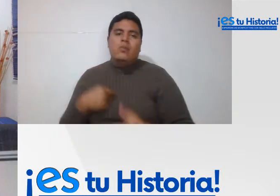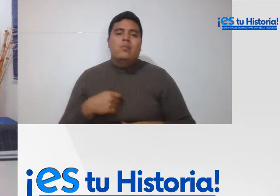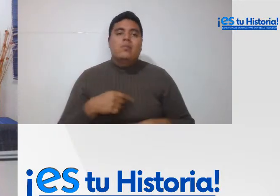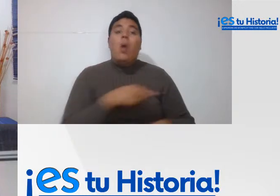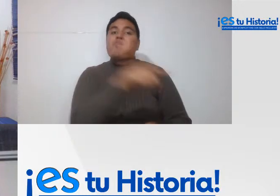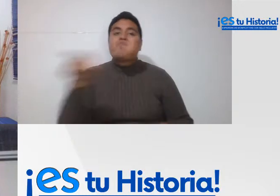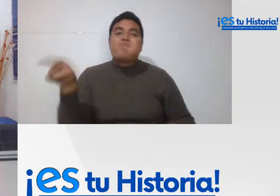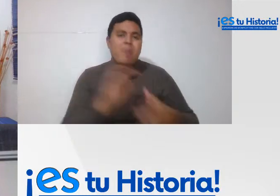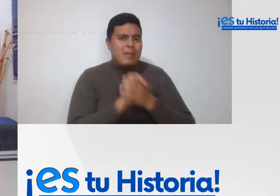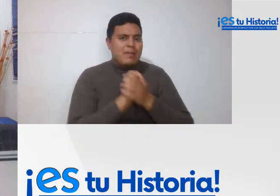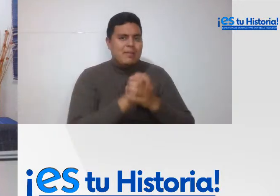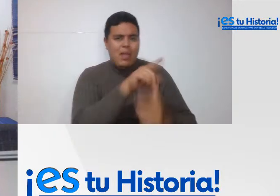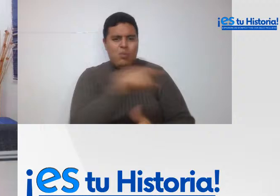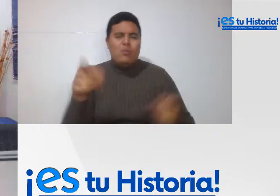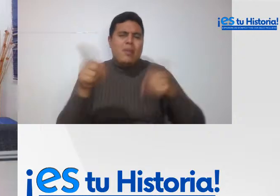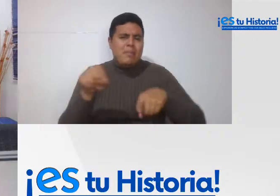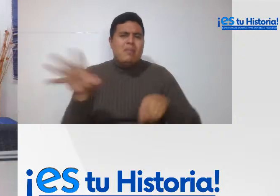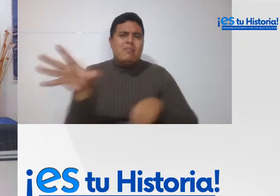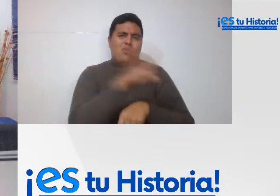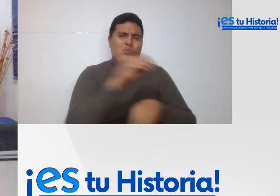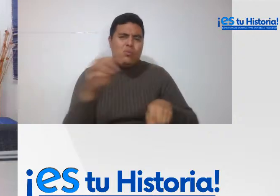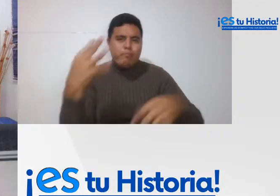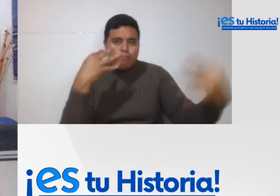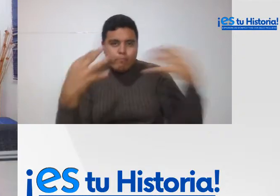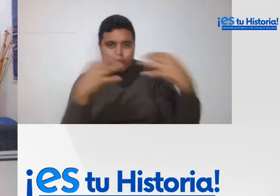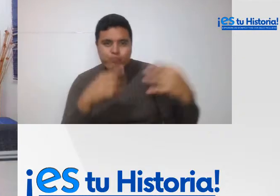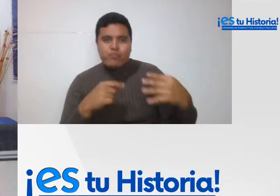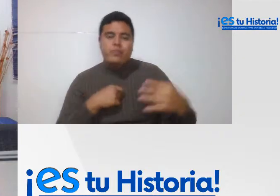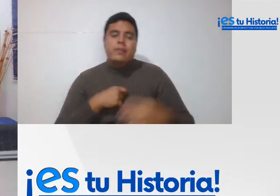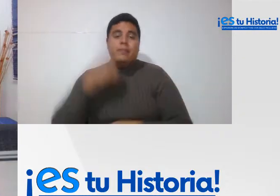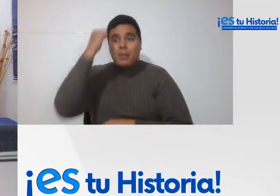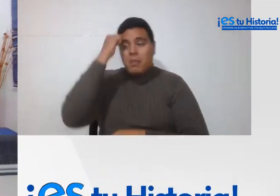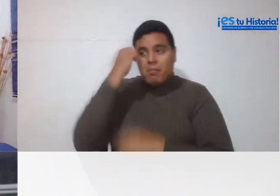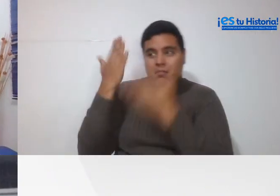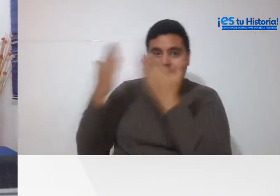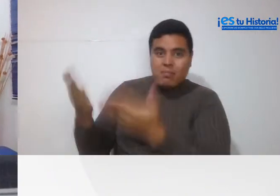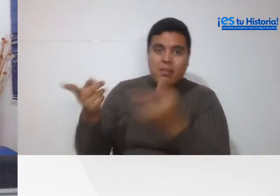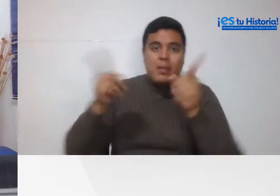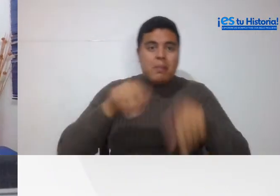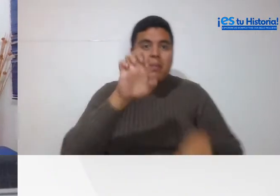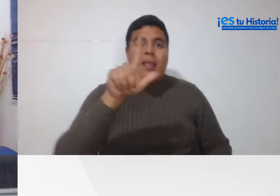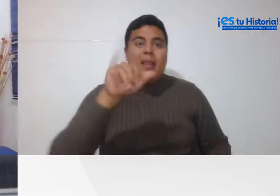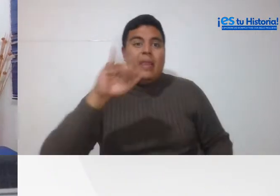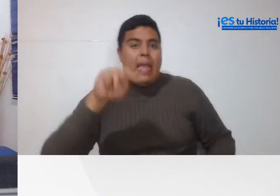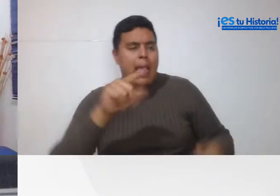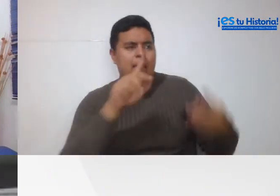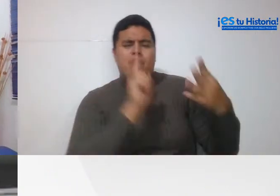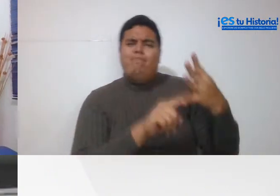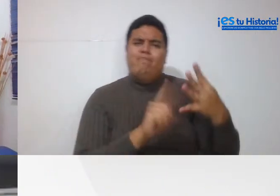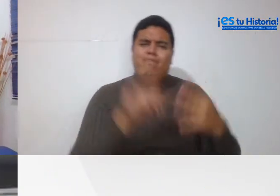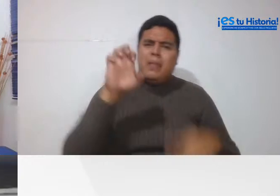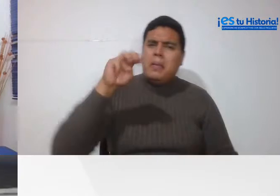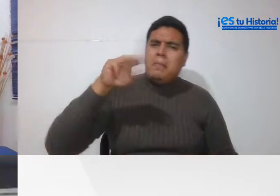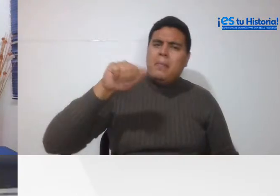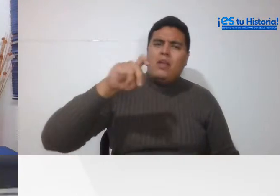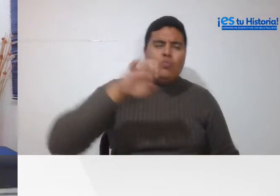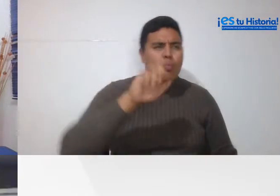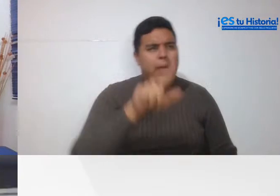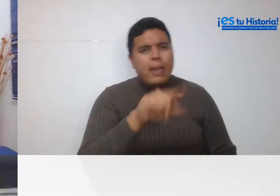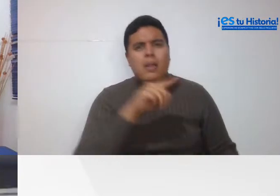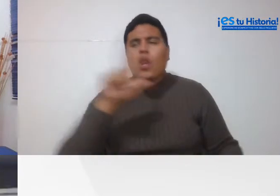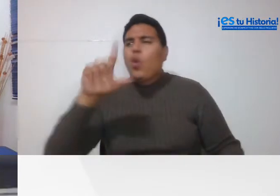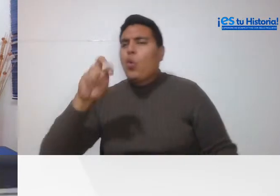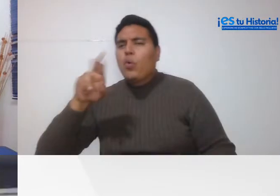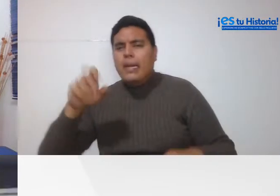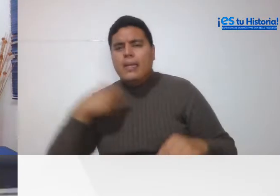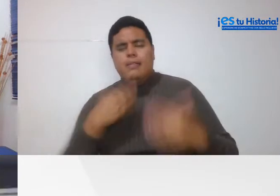este programa. Bueno, maestra, también Eliana, por supuesto Emanuel y señora Lorena, muchísimas gracias y que tengan